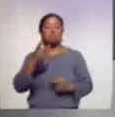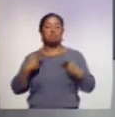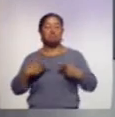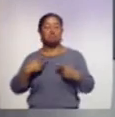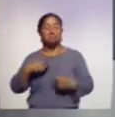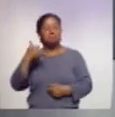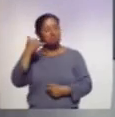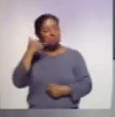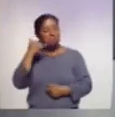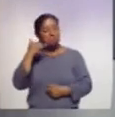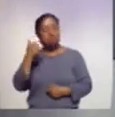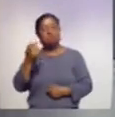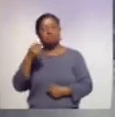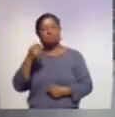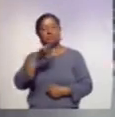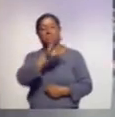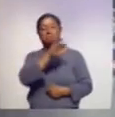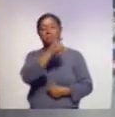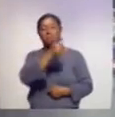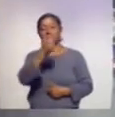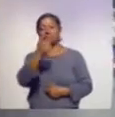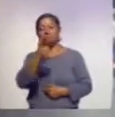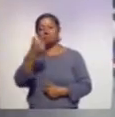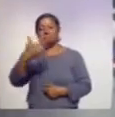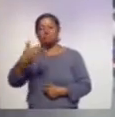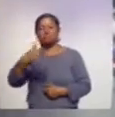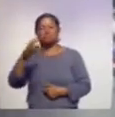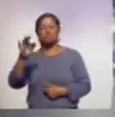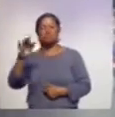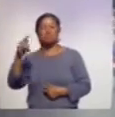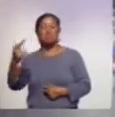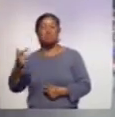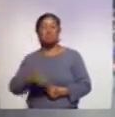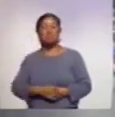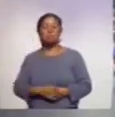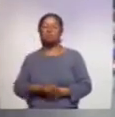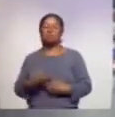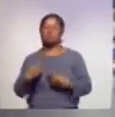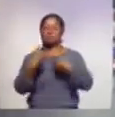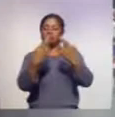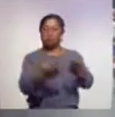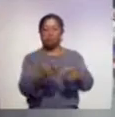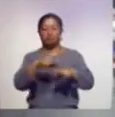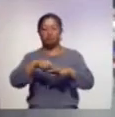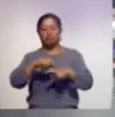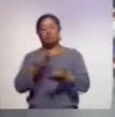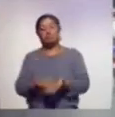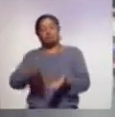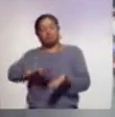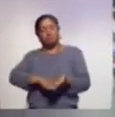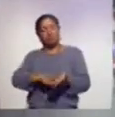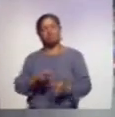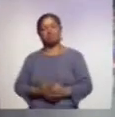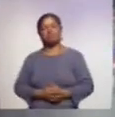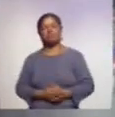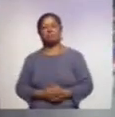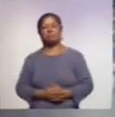que se comuniquen al 466-1547 tendrán su pase doble.